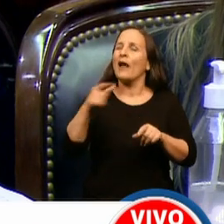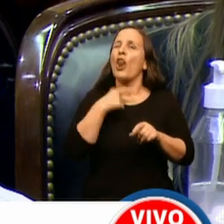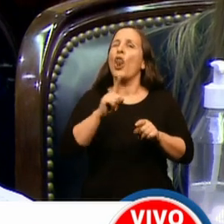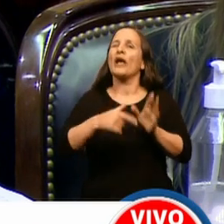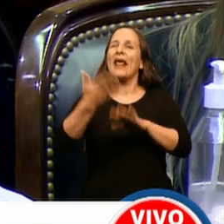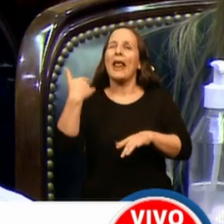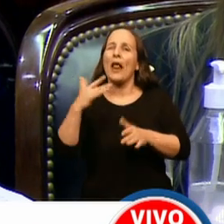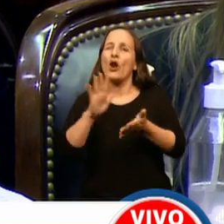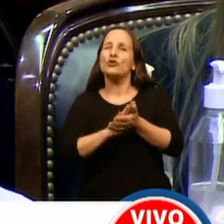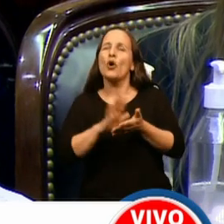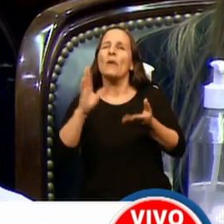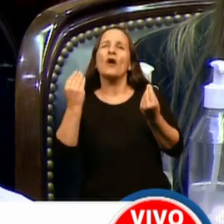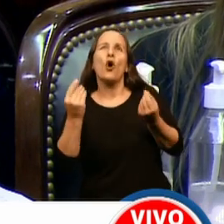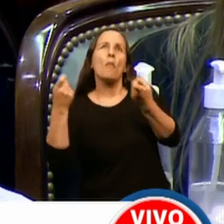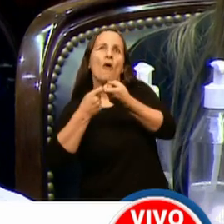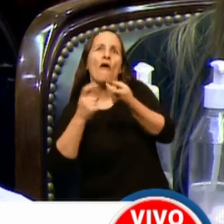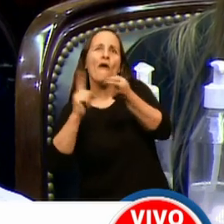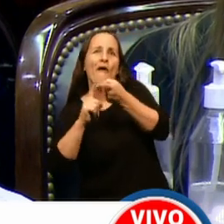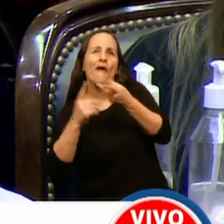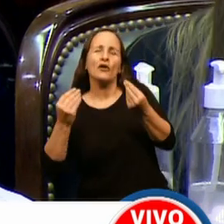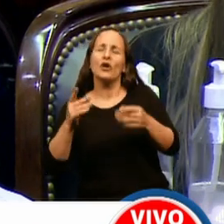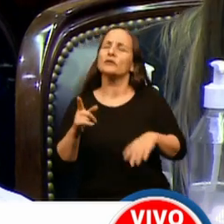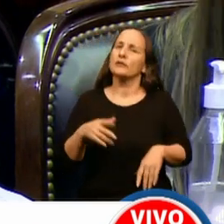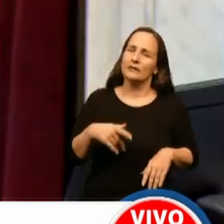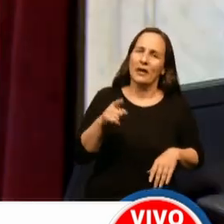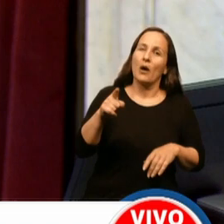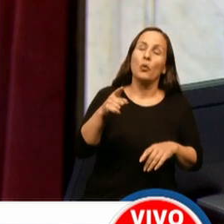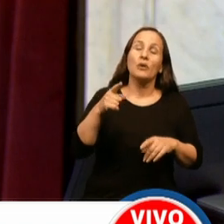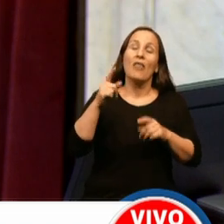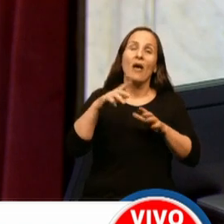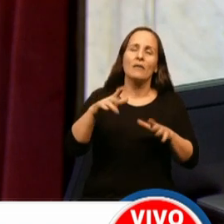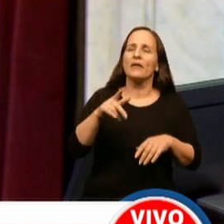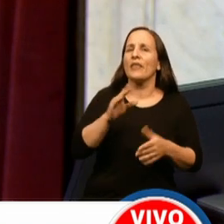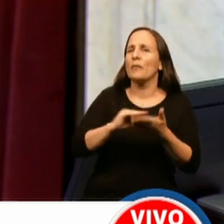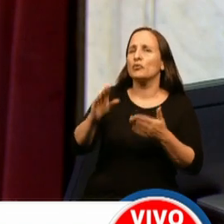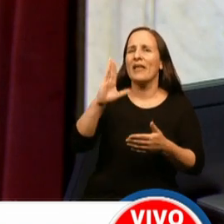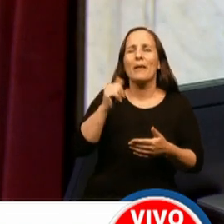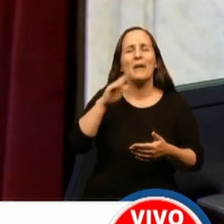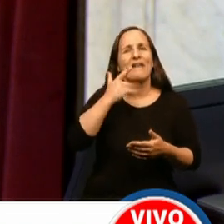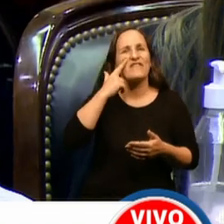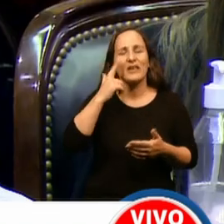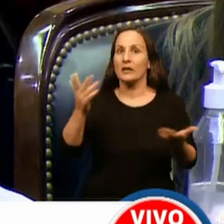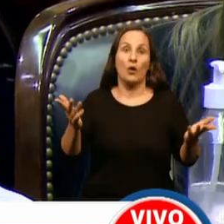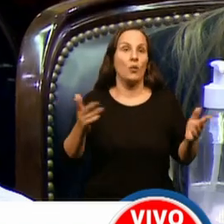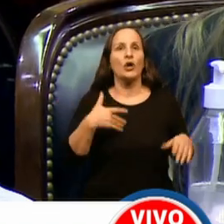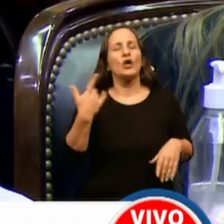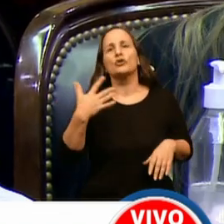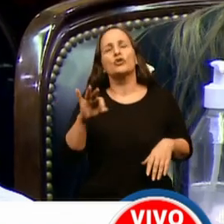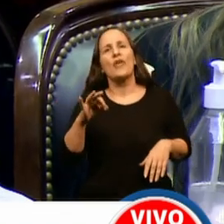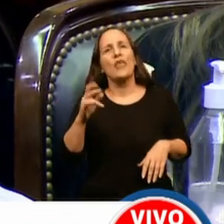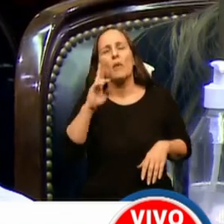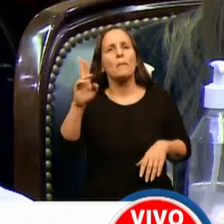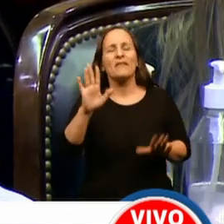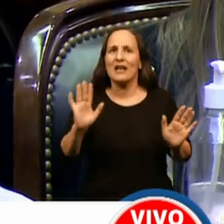durante cinco años y tanto le preocupa imputar la influencia perdón porque yo entonces voy a hacer una cuestión de